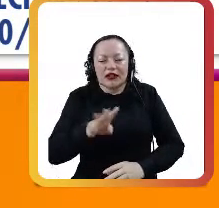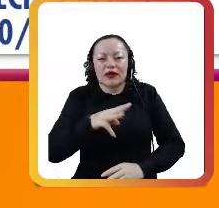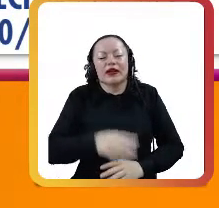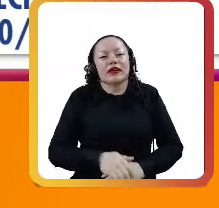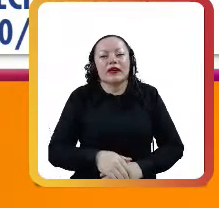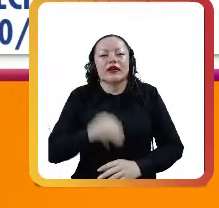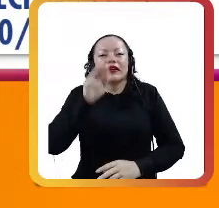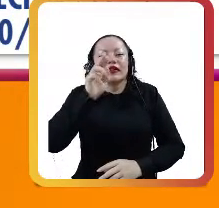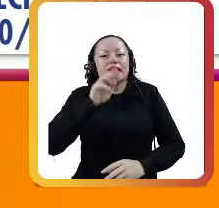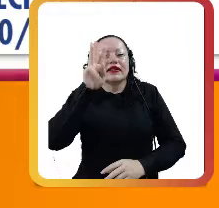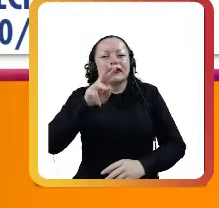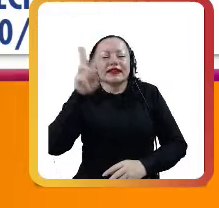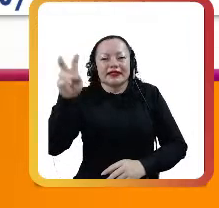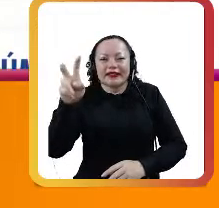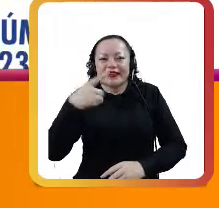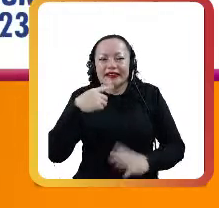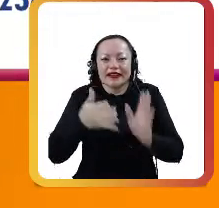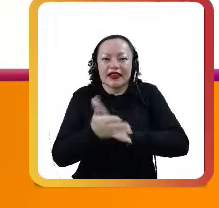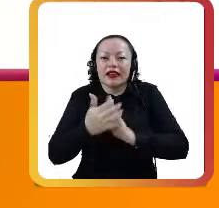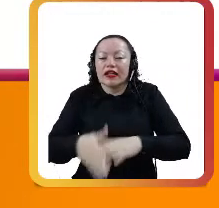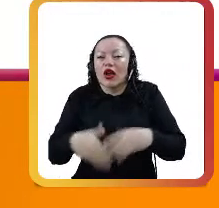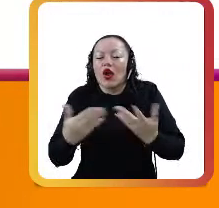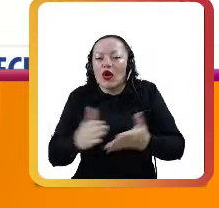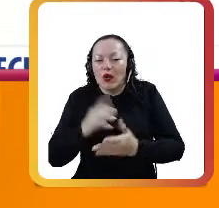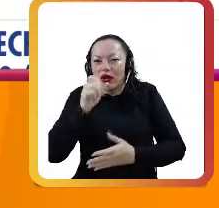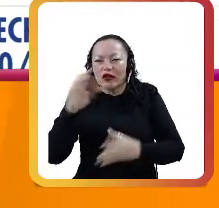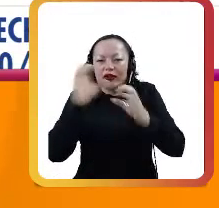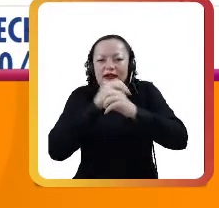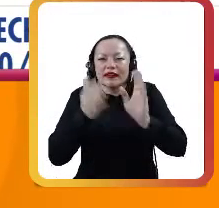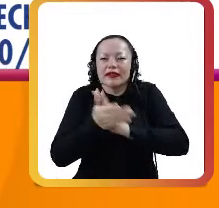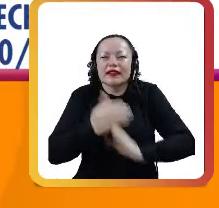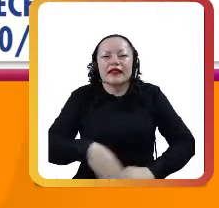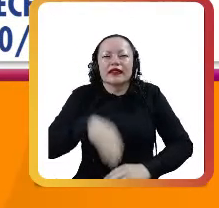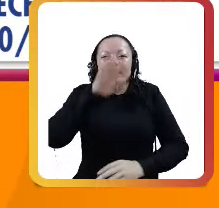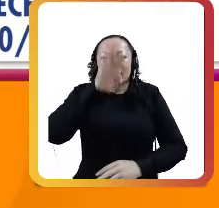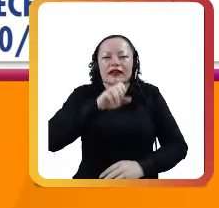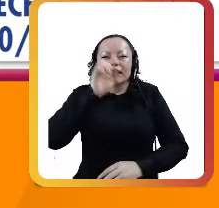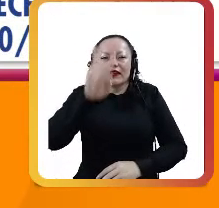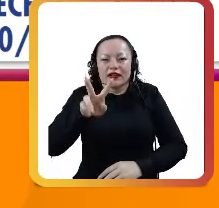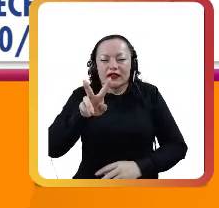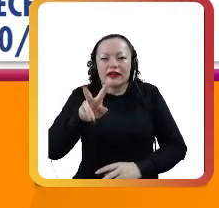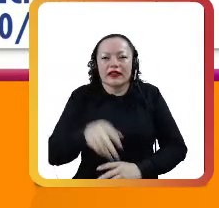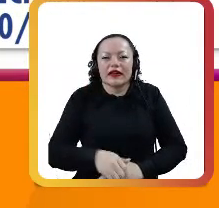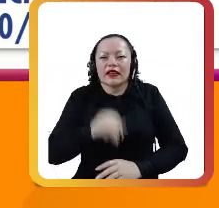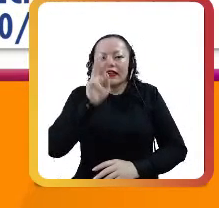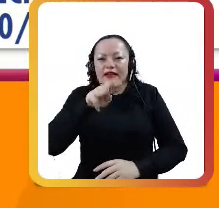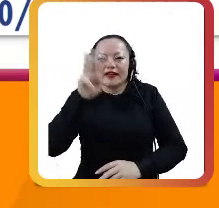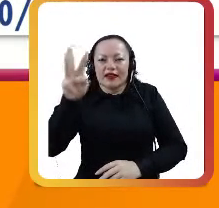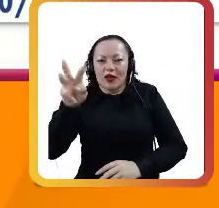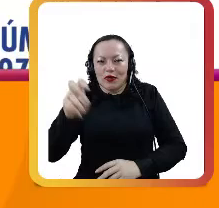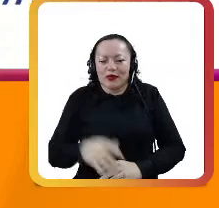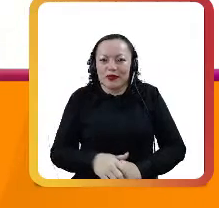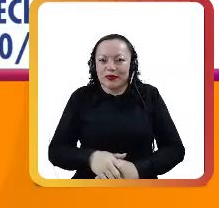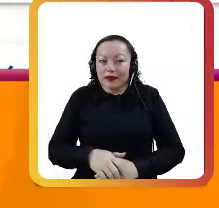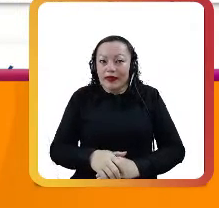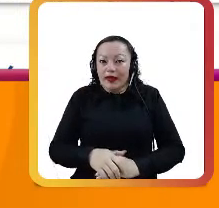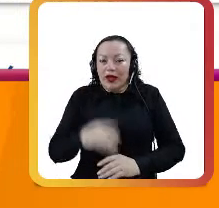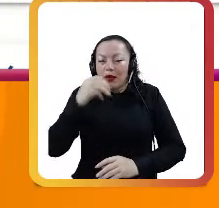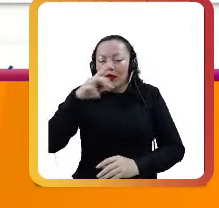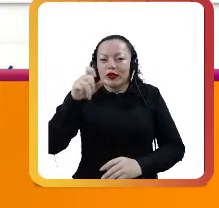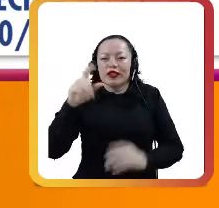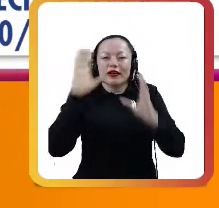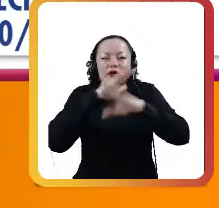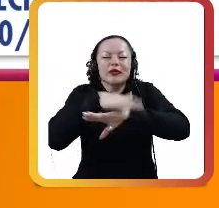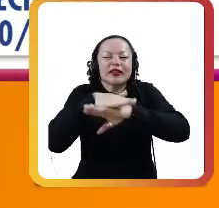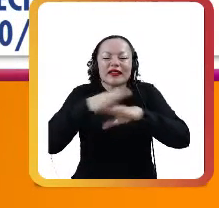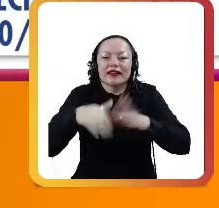64-37, 6-4-3-7. Culona Noche, 92-38, 9-2-3-8. El Motilón